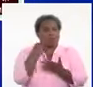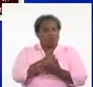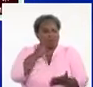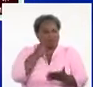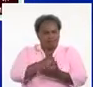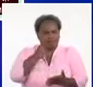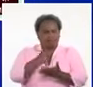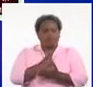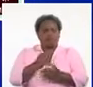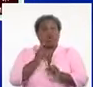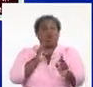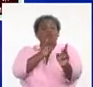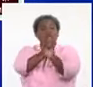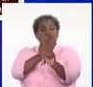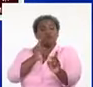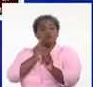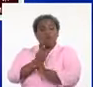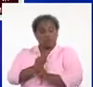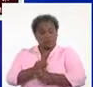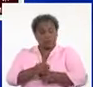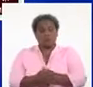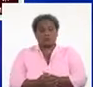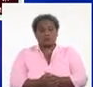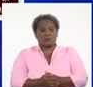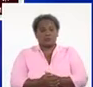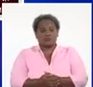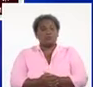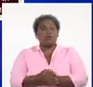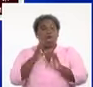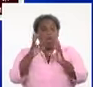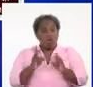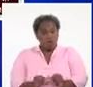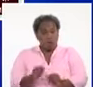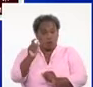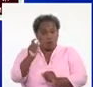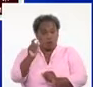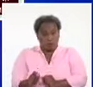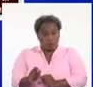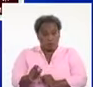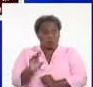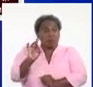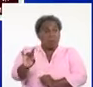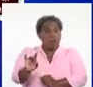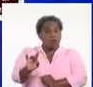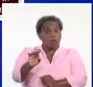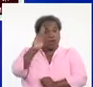de contactos que se generan y el número de casos sospechosos que se